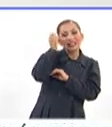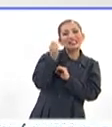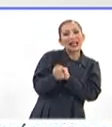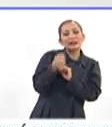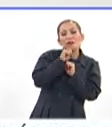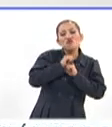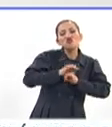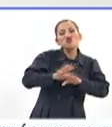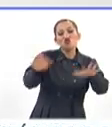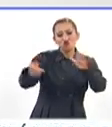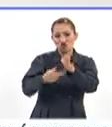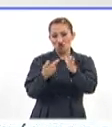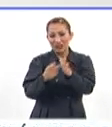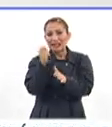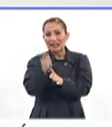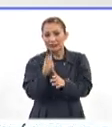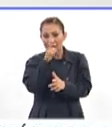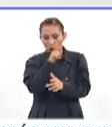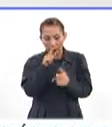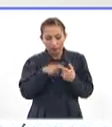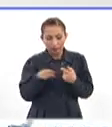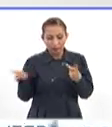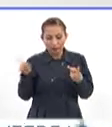conocimiento y difusión y permanencia de lo que son.